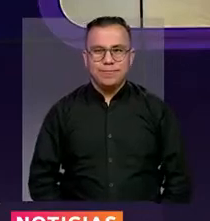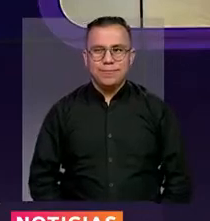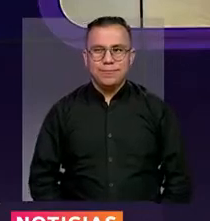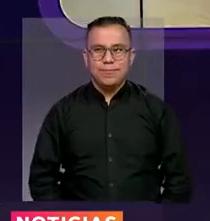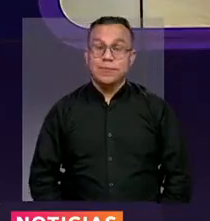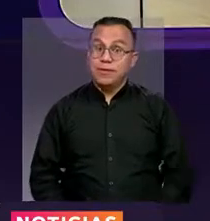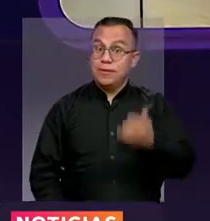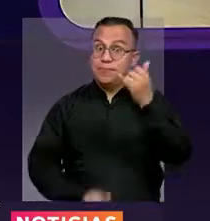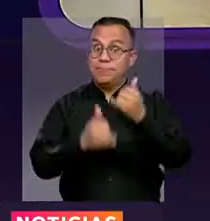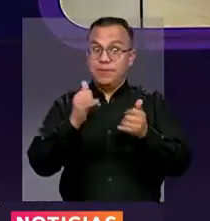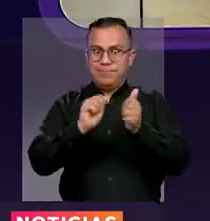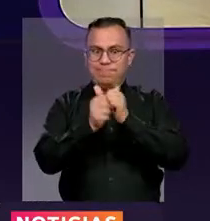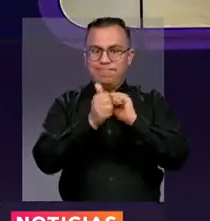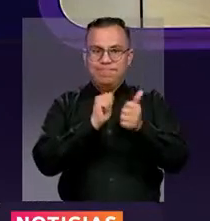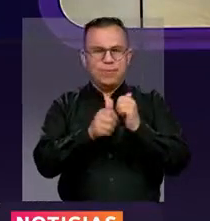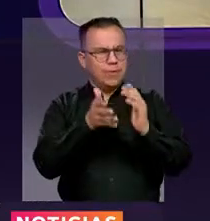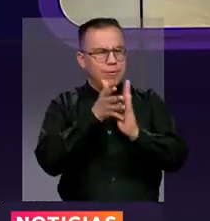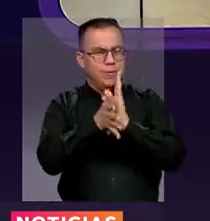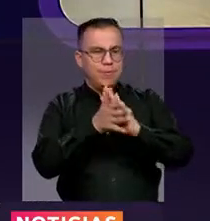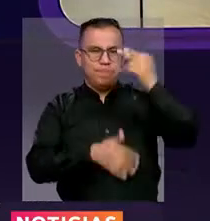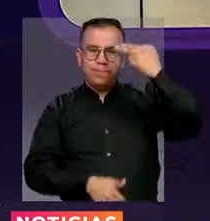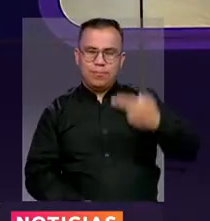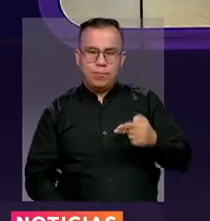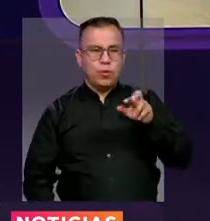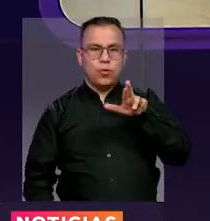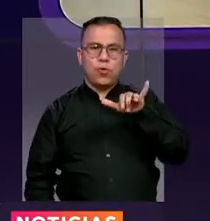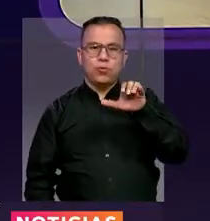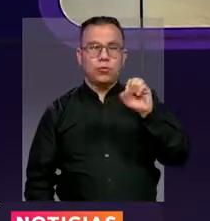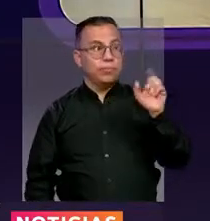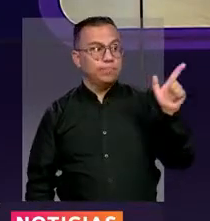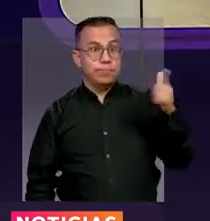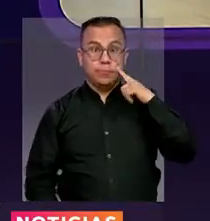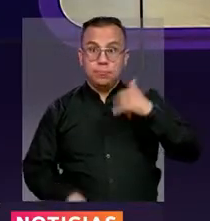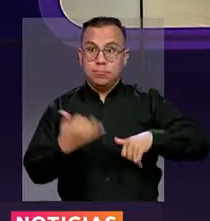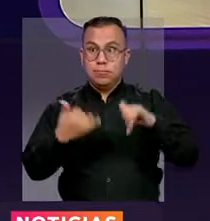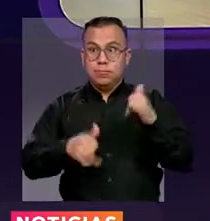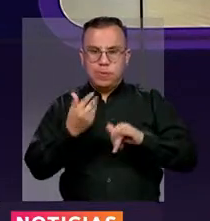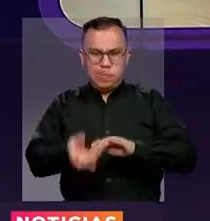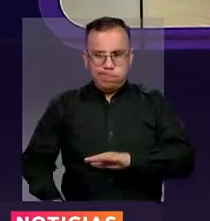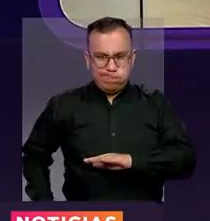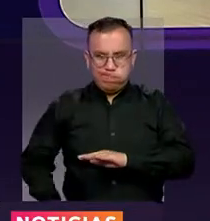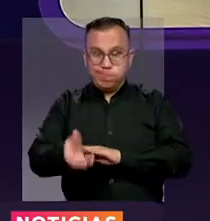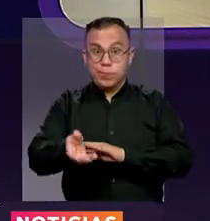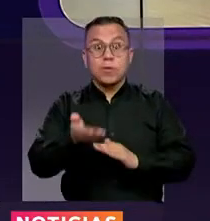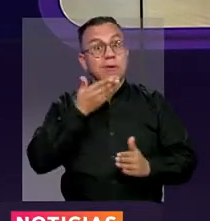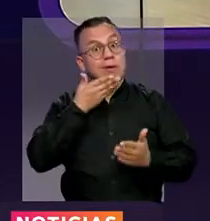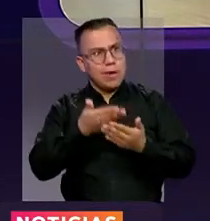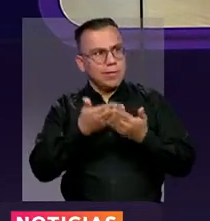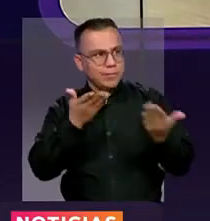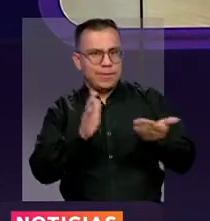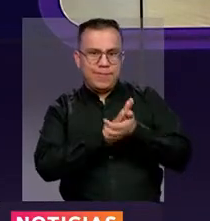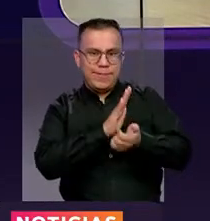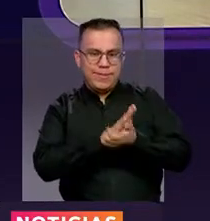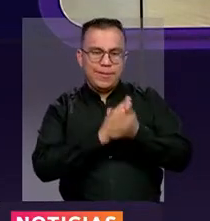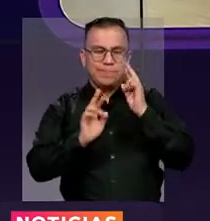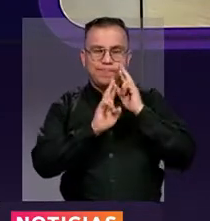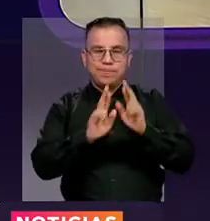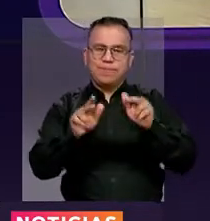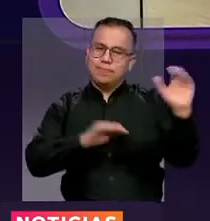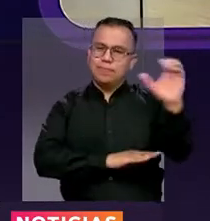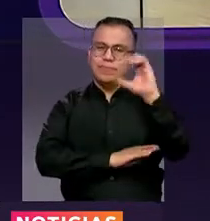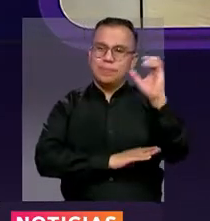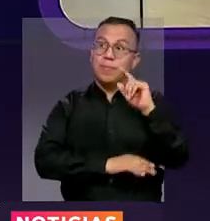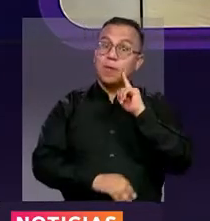Y vamos a cerrar los deportes con la historia de Rocío Restrepo, jugadora de bolo bogotana que gracias a su esfuerzo y talento representa a